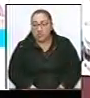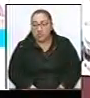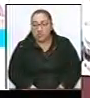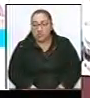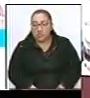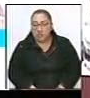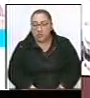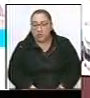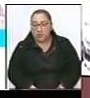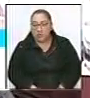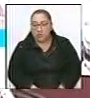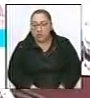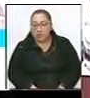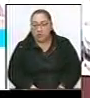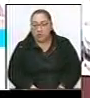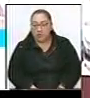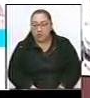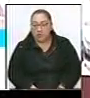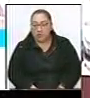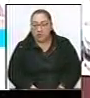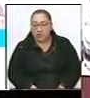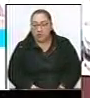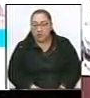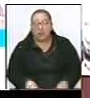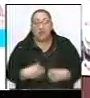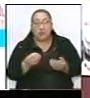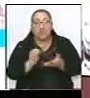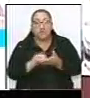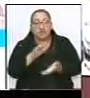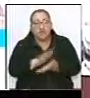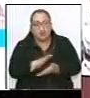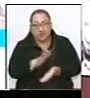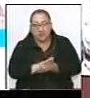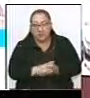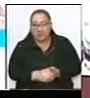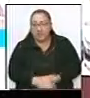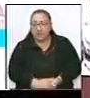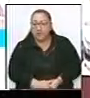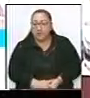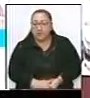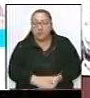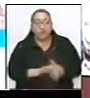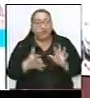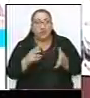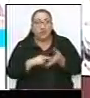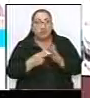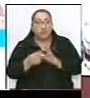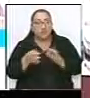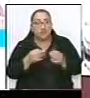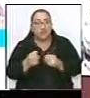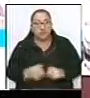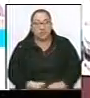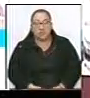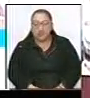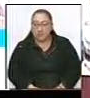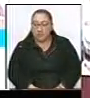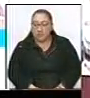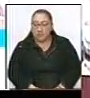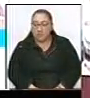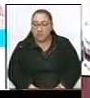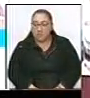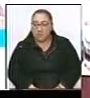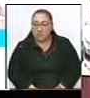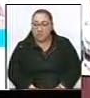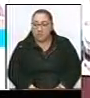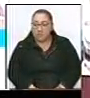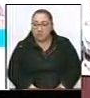creo que para darle una mayor tranquilidad, porque si no existió la interpretación o la explicación necesaria de parte de